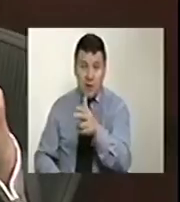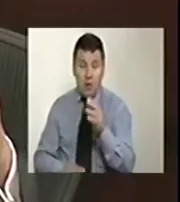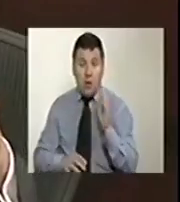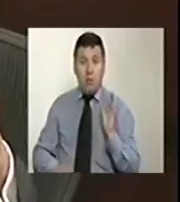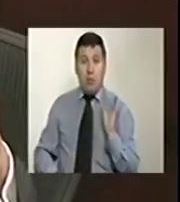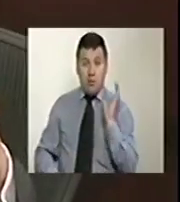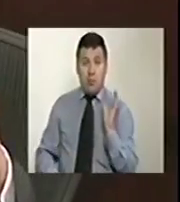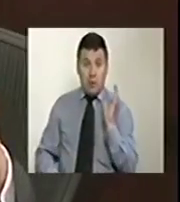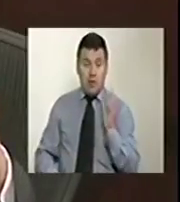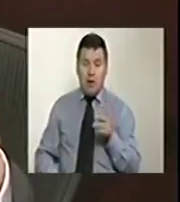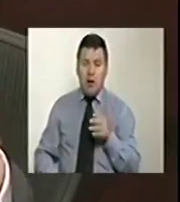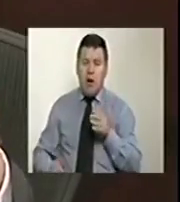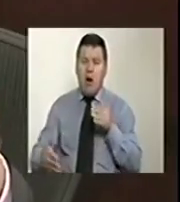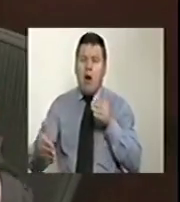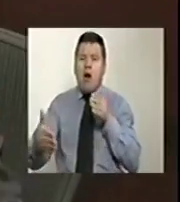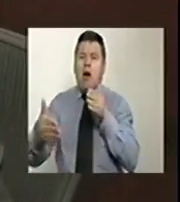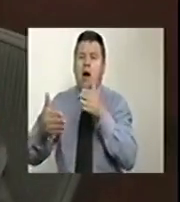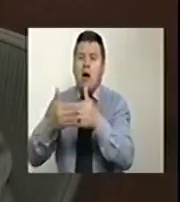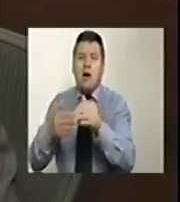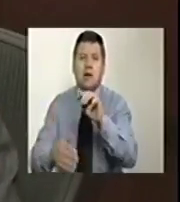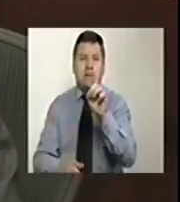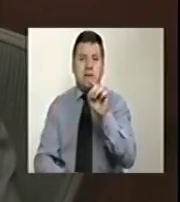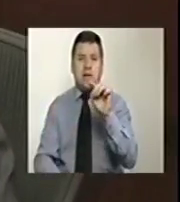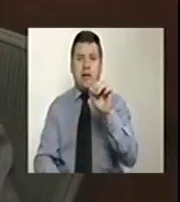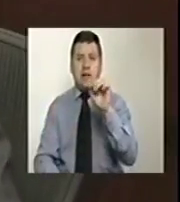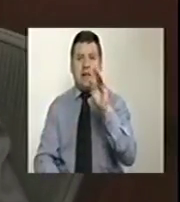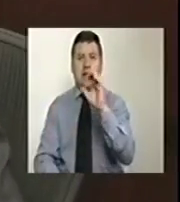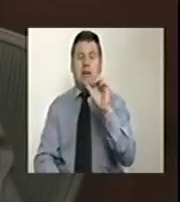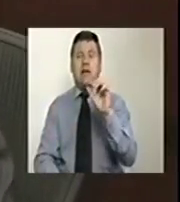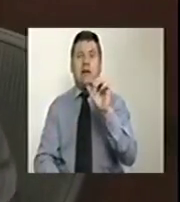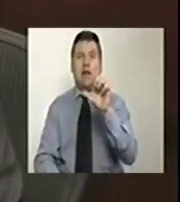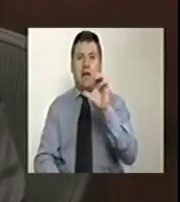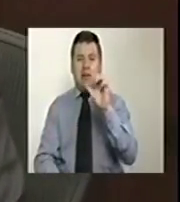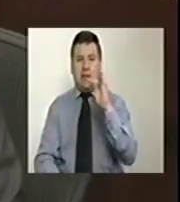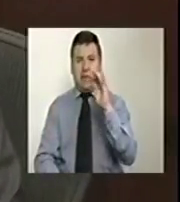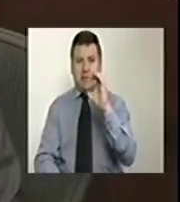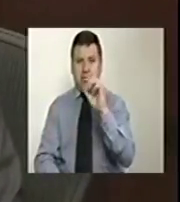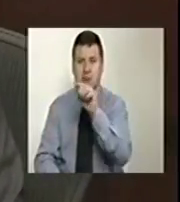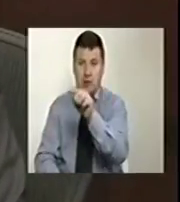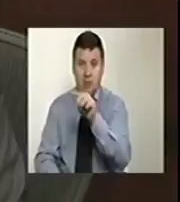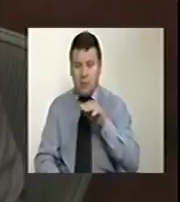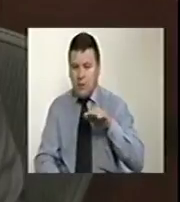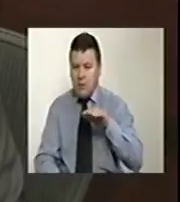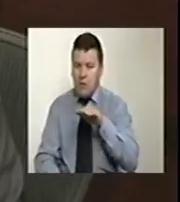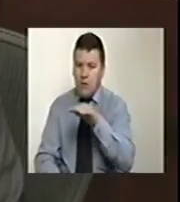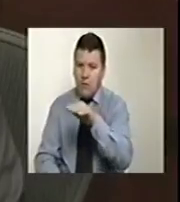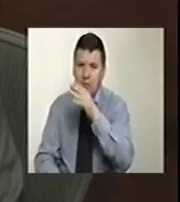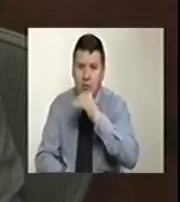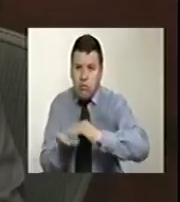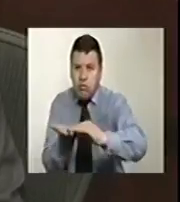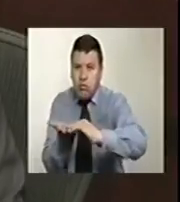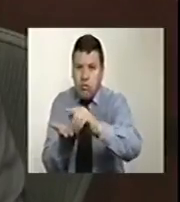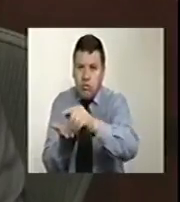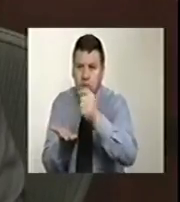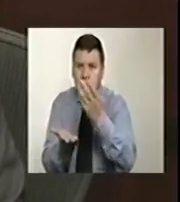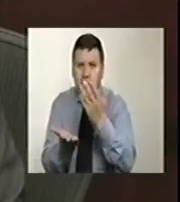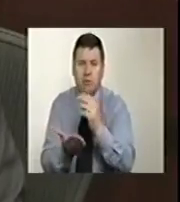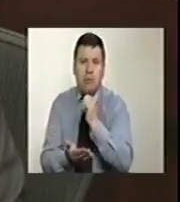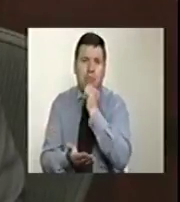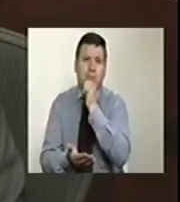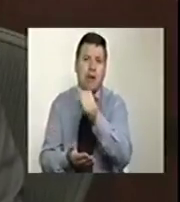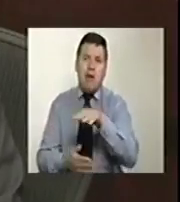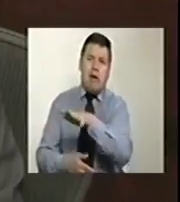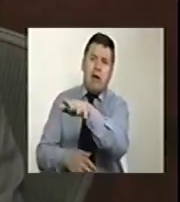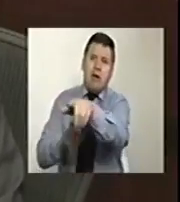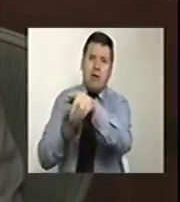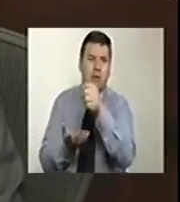Popayán hacia Santa Leticia, lo cual dejan por fuera del mantenimiento siquiera el peor tramo de